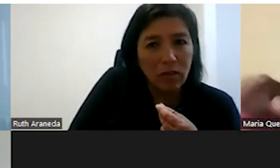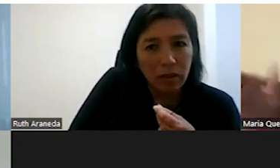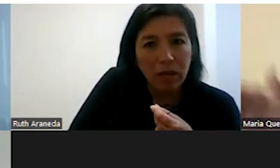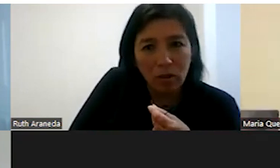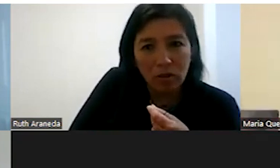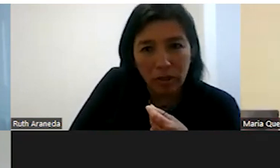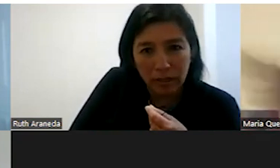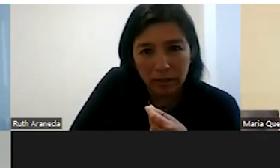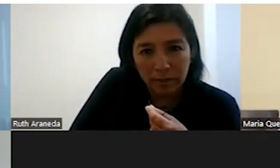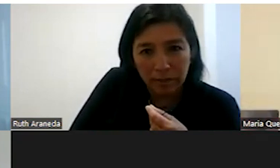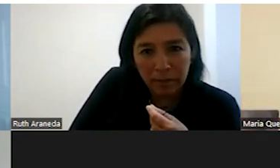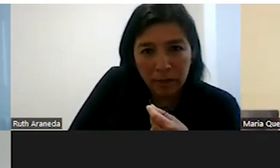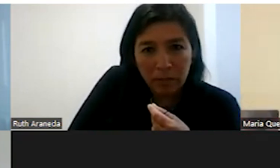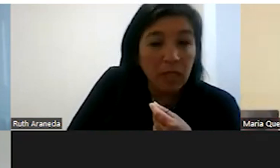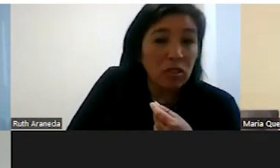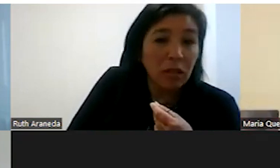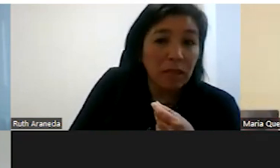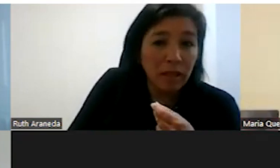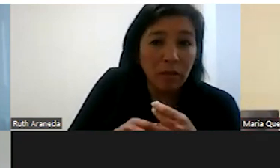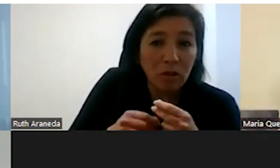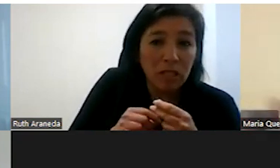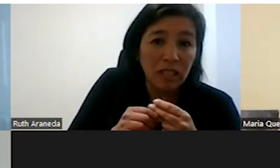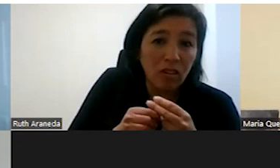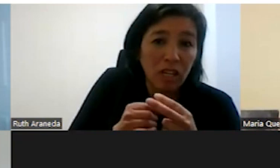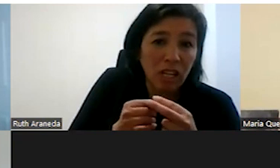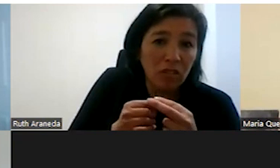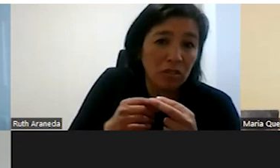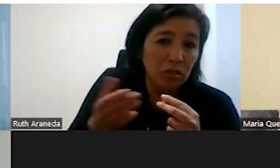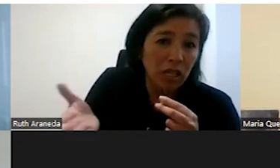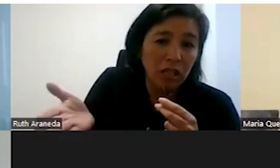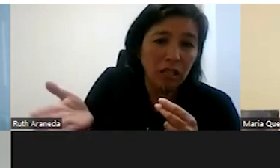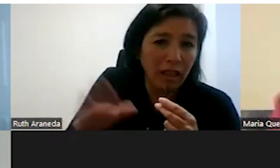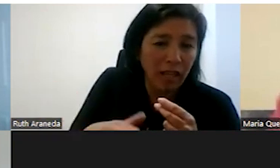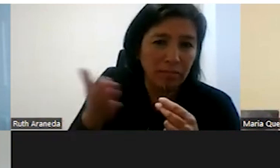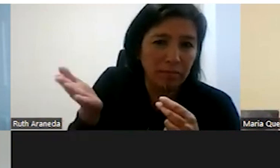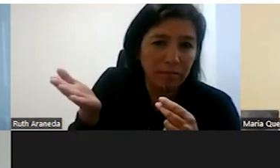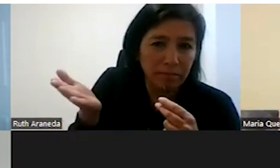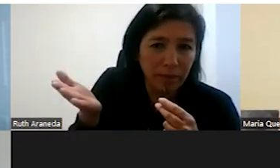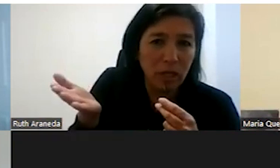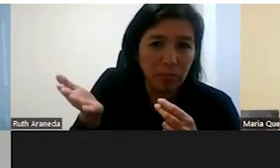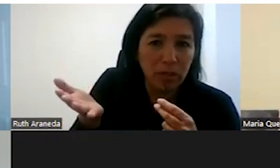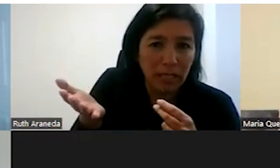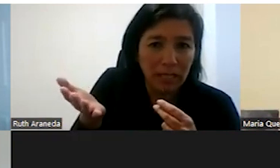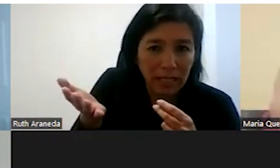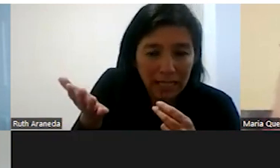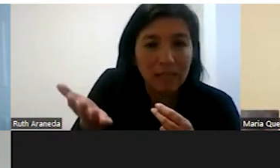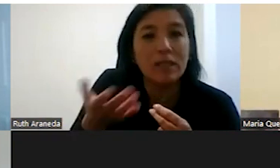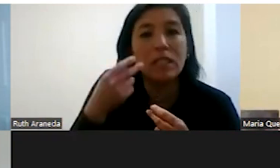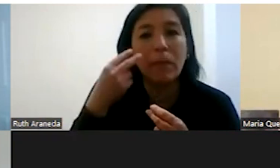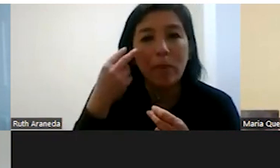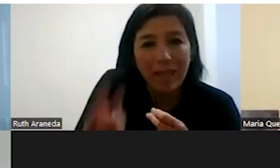importante que los demás lo conozcan, porque solamente a lo mejor están en los libros y quedan ahí, pero es importante